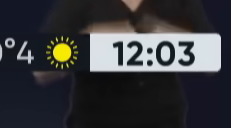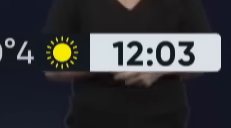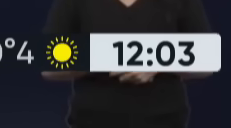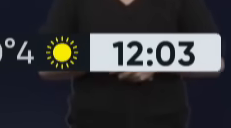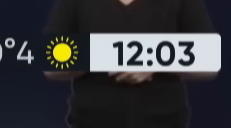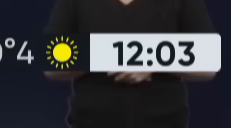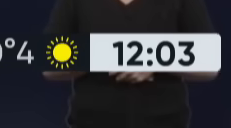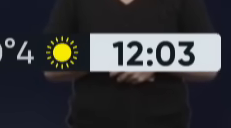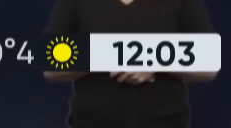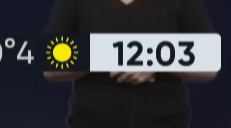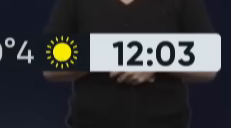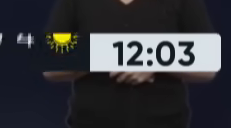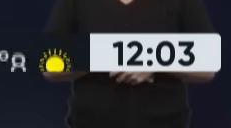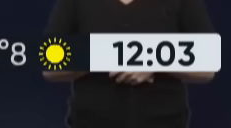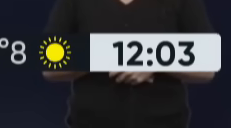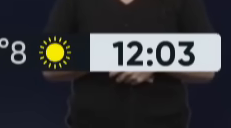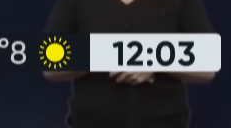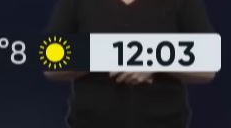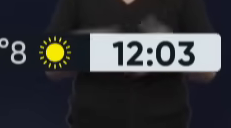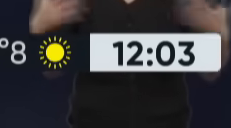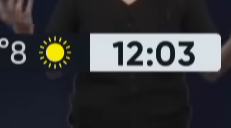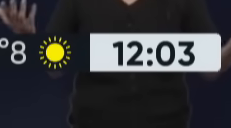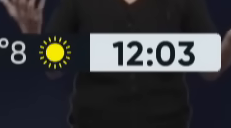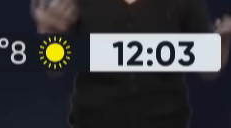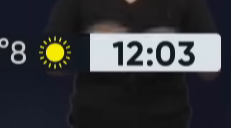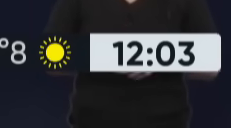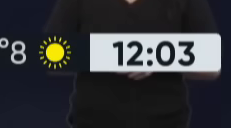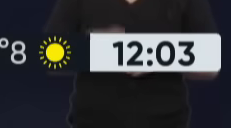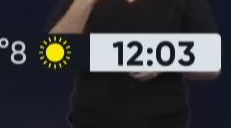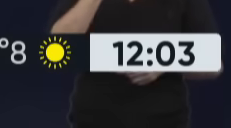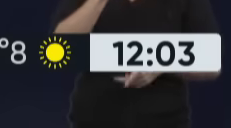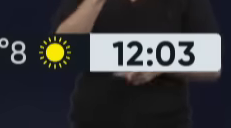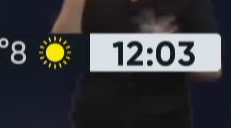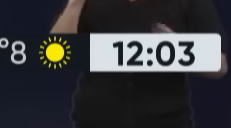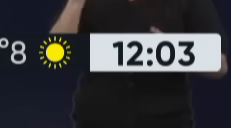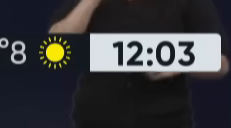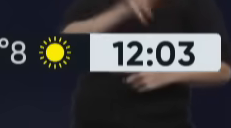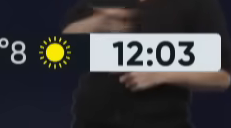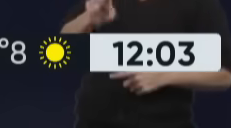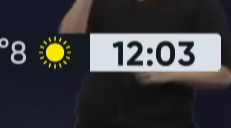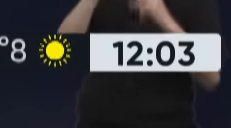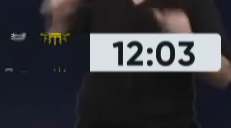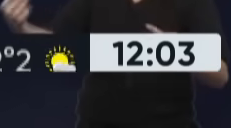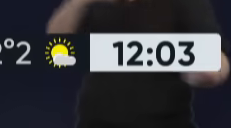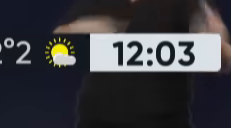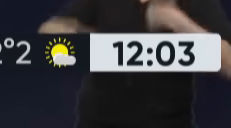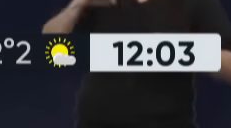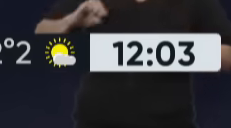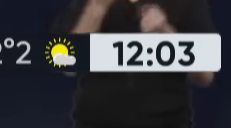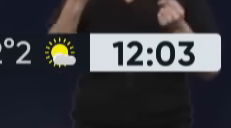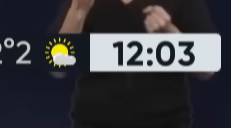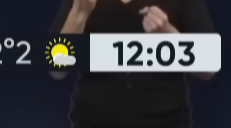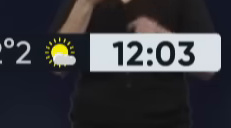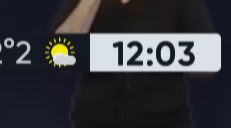tristeza porque efectivamente contra otros tal vez no eran tan efusivos y no se hacían tan cargo de las formas y no